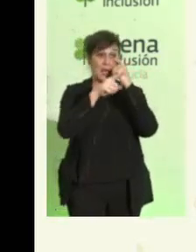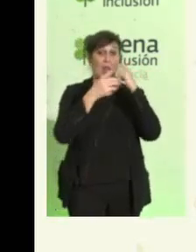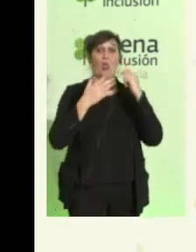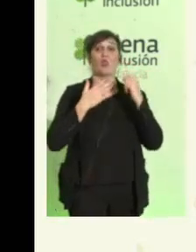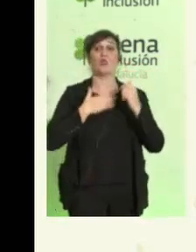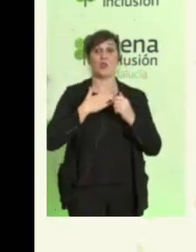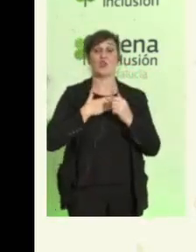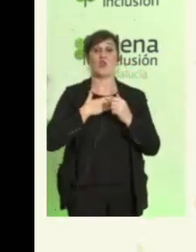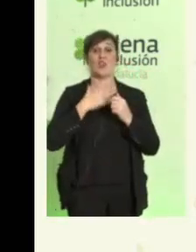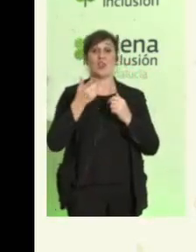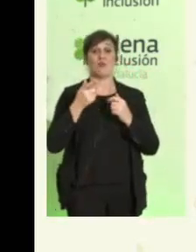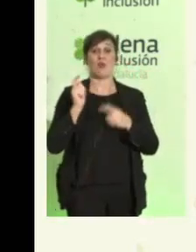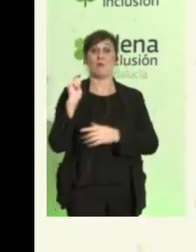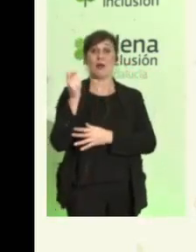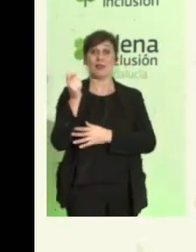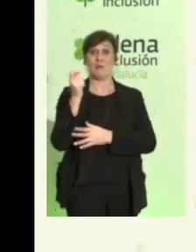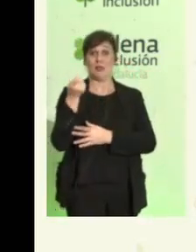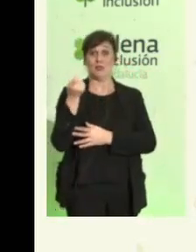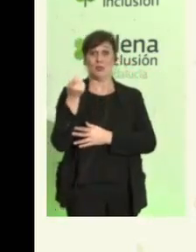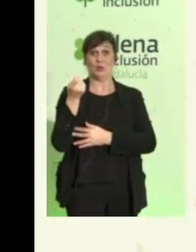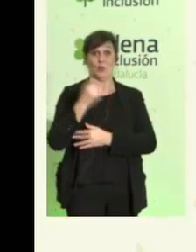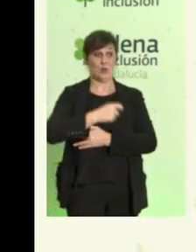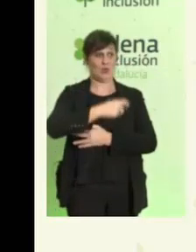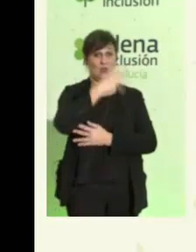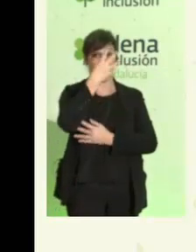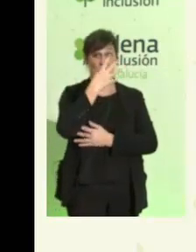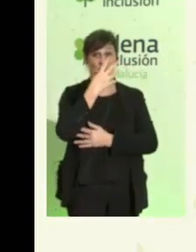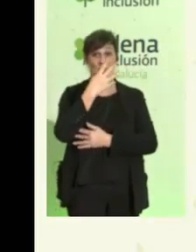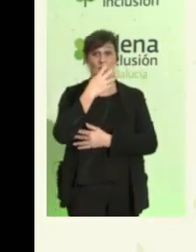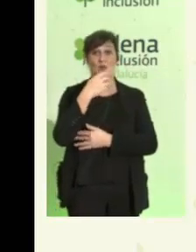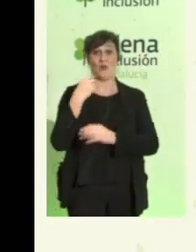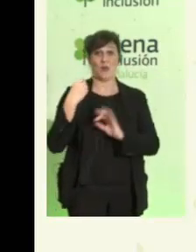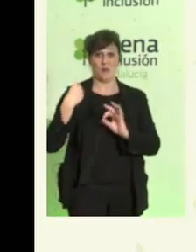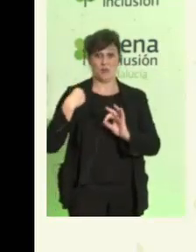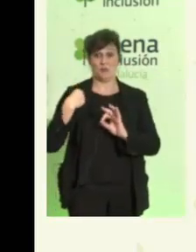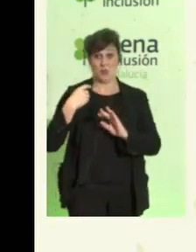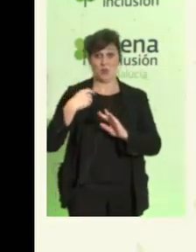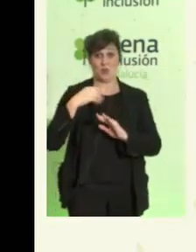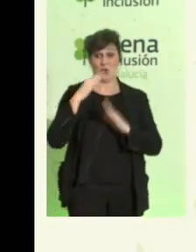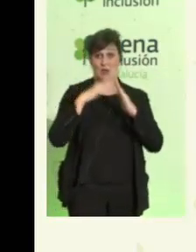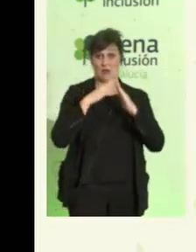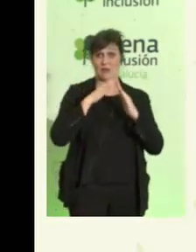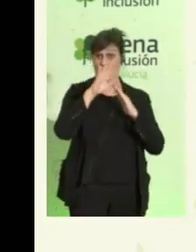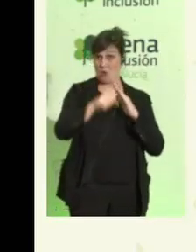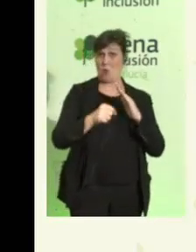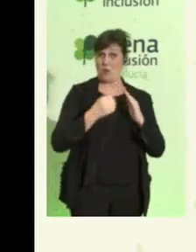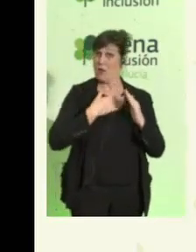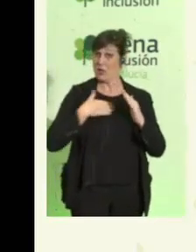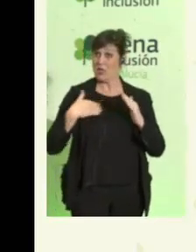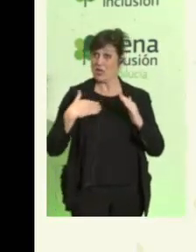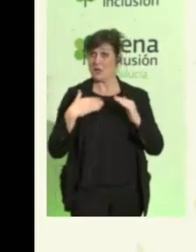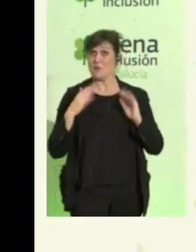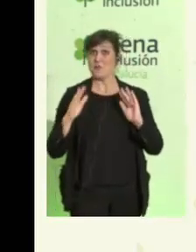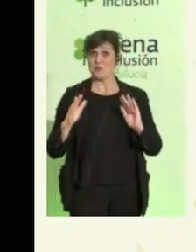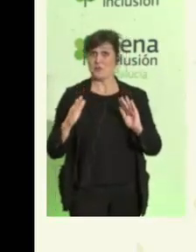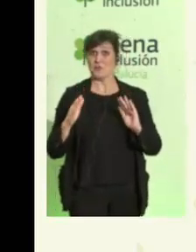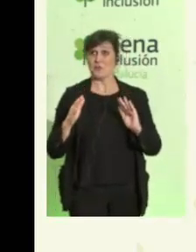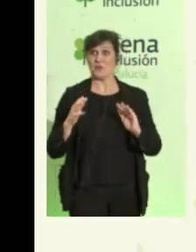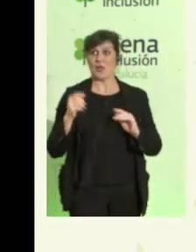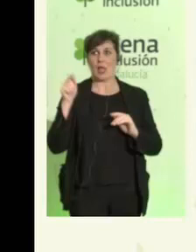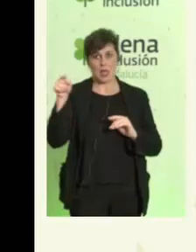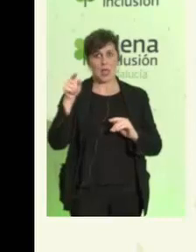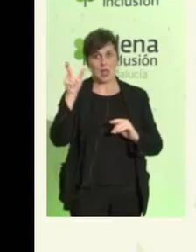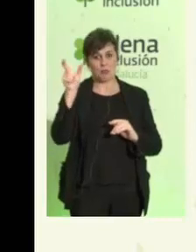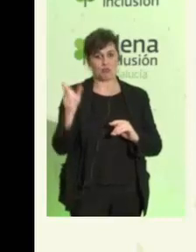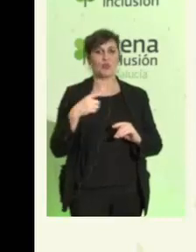era la dueña de un apartamento en el mismo edificio donde él pudo comprarse una casa. él compró una casa, pues, le